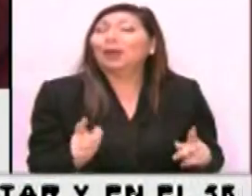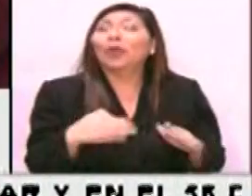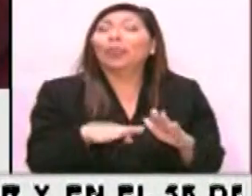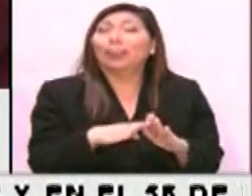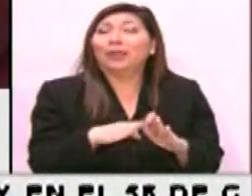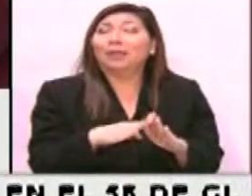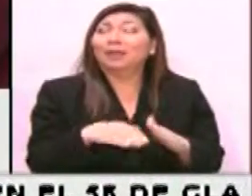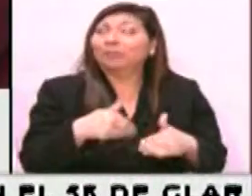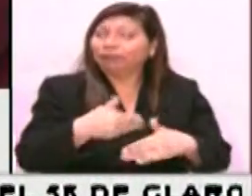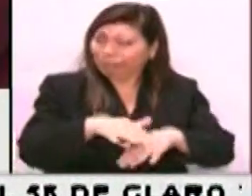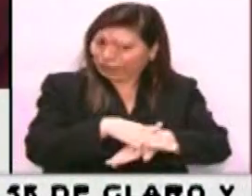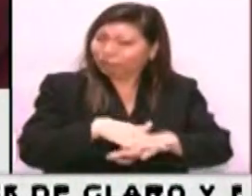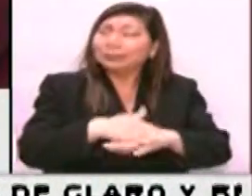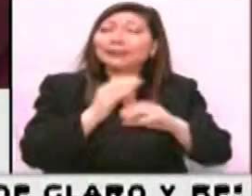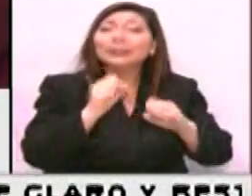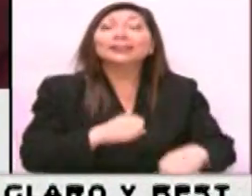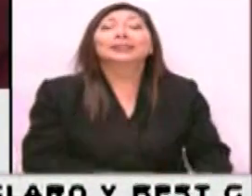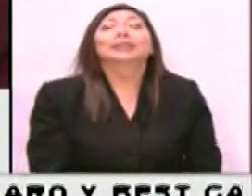de un debido proceso.